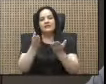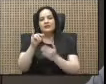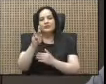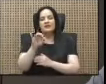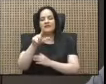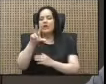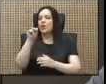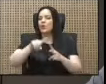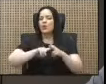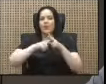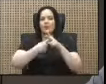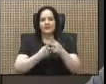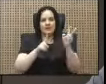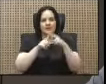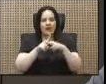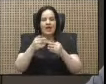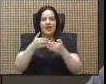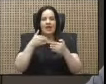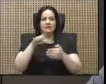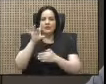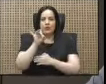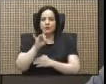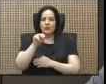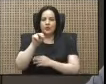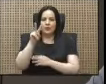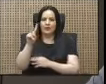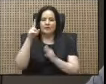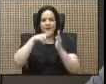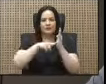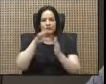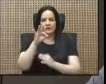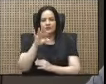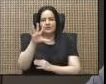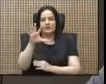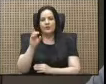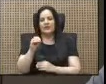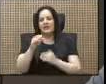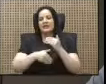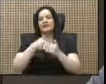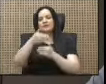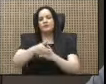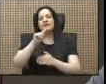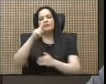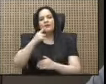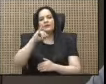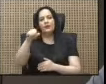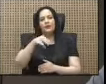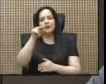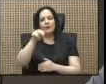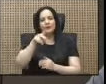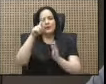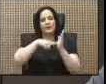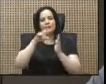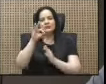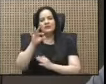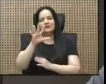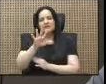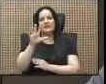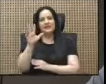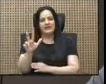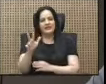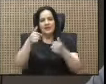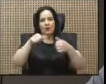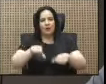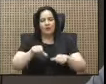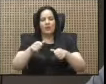antes del 8 de noviembre del 1950, ni después del 1 de junio de 1953, según lo